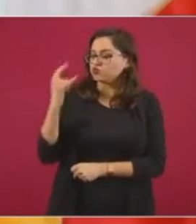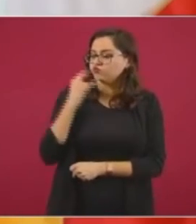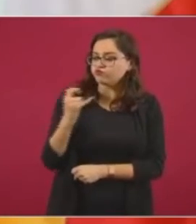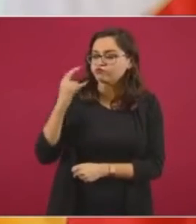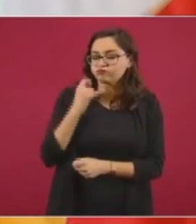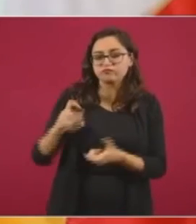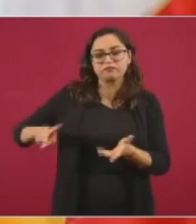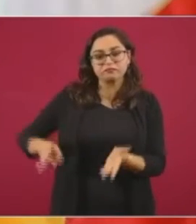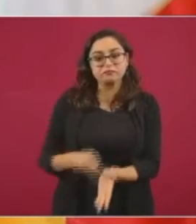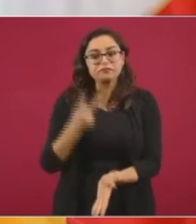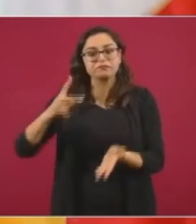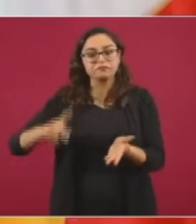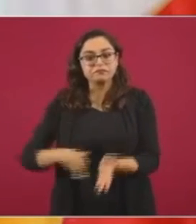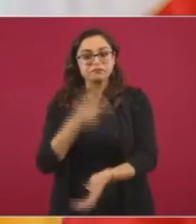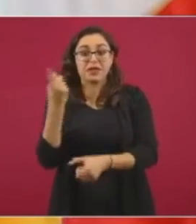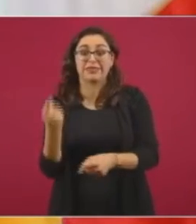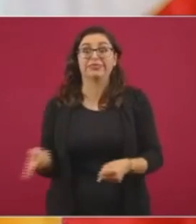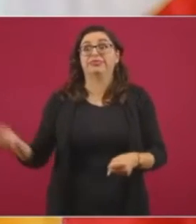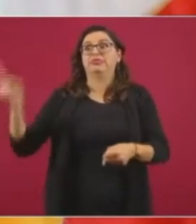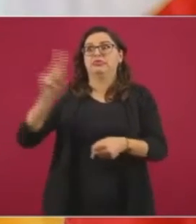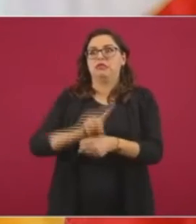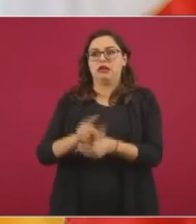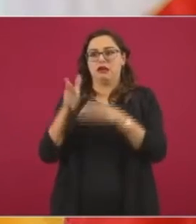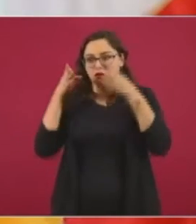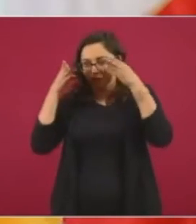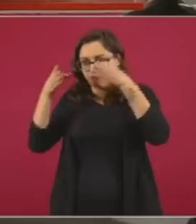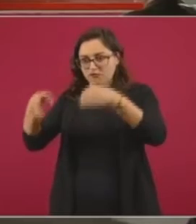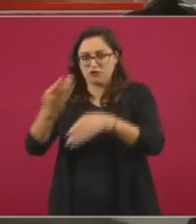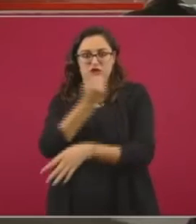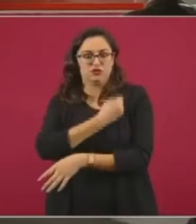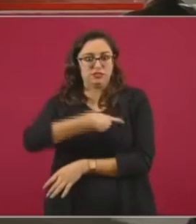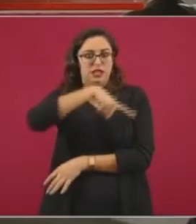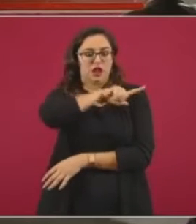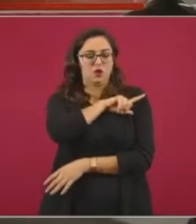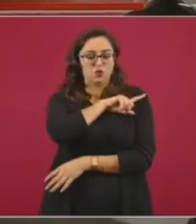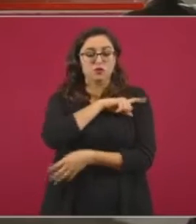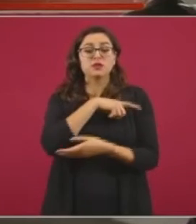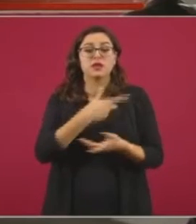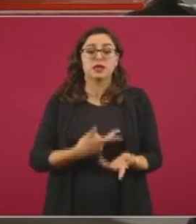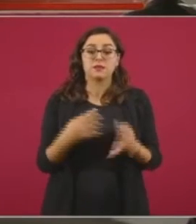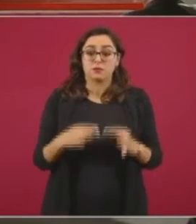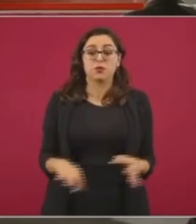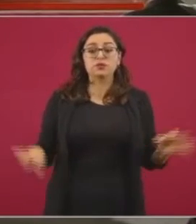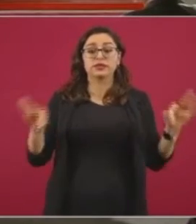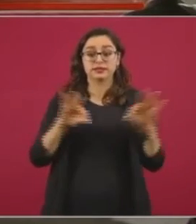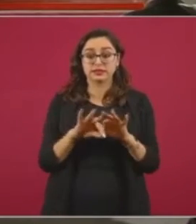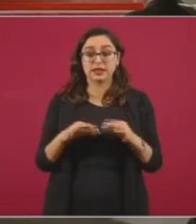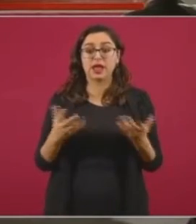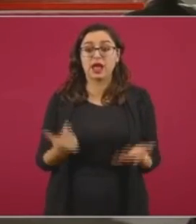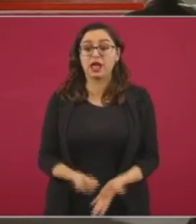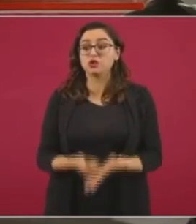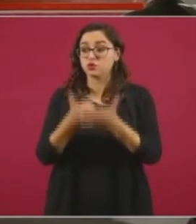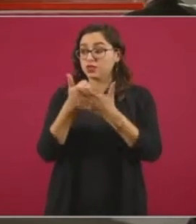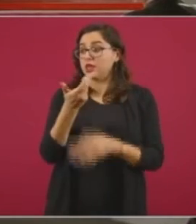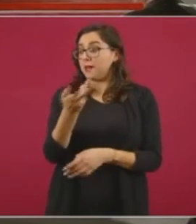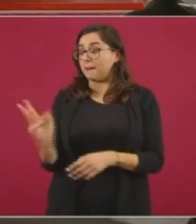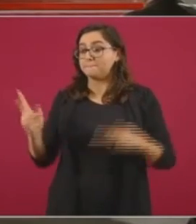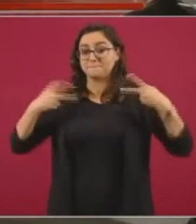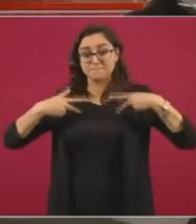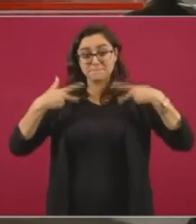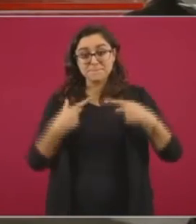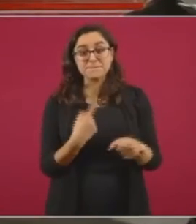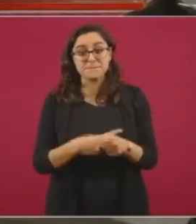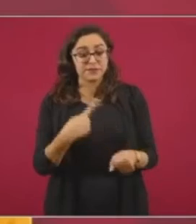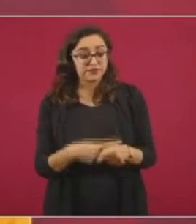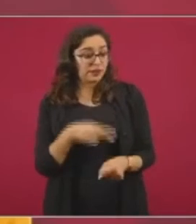mundo. Este día es una oportunidad para apoyar a los y las involucradas en la lucha contra el VIH y